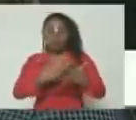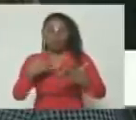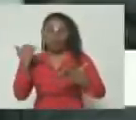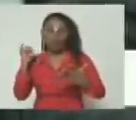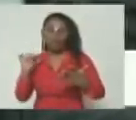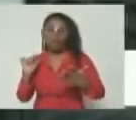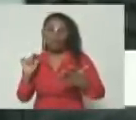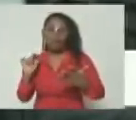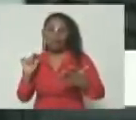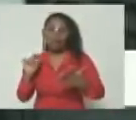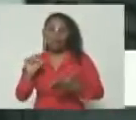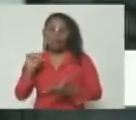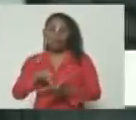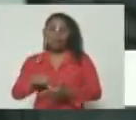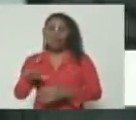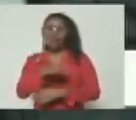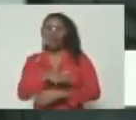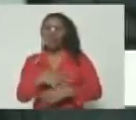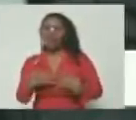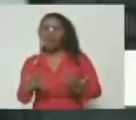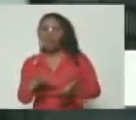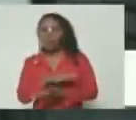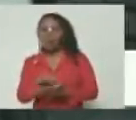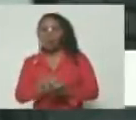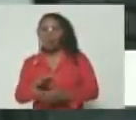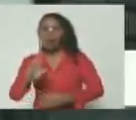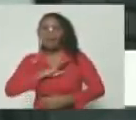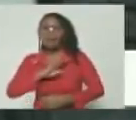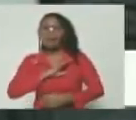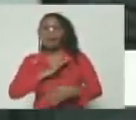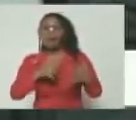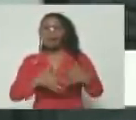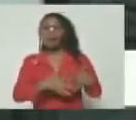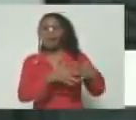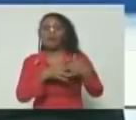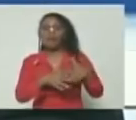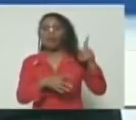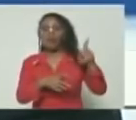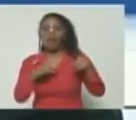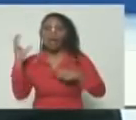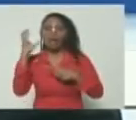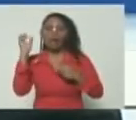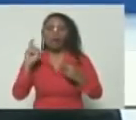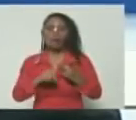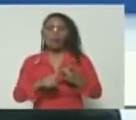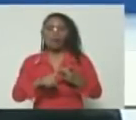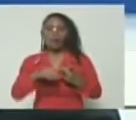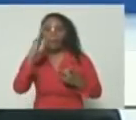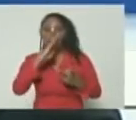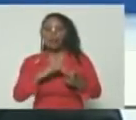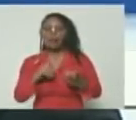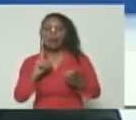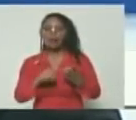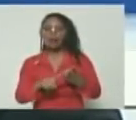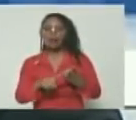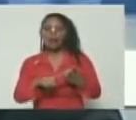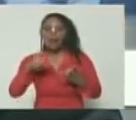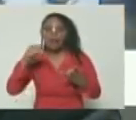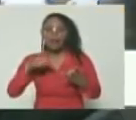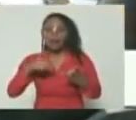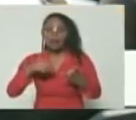¿Y el epicentro dónde fue? En los propios Estados Unidos, en Colombia, en Brasil. Y aquí, gracias a